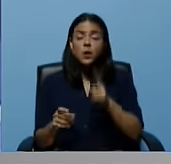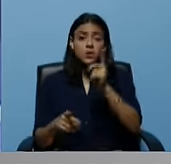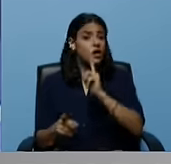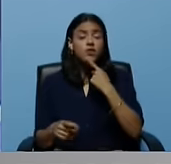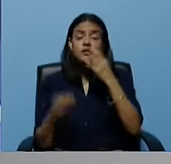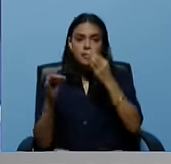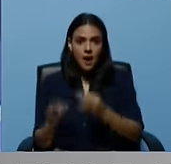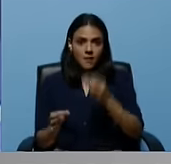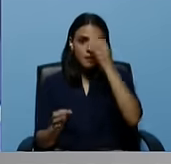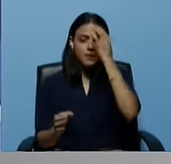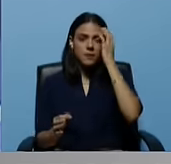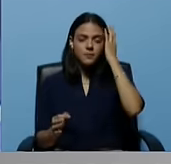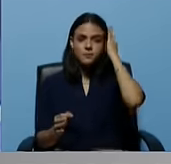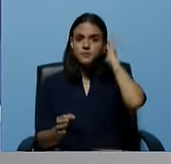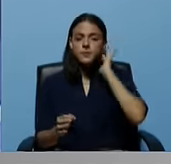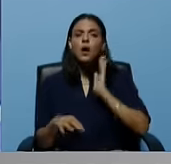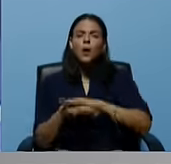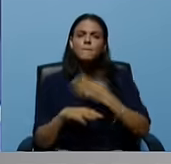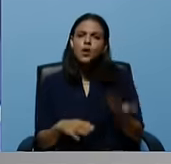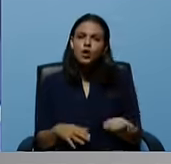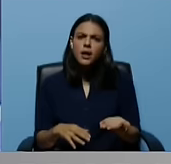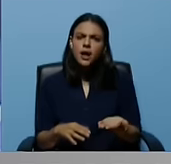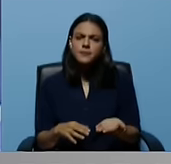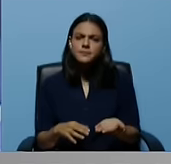decir. Porque